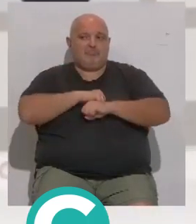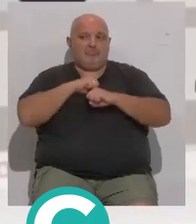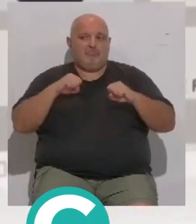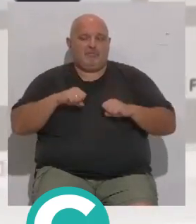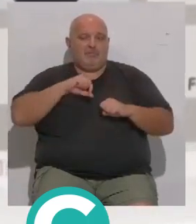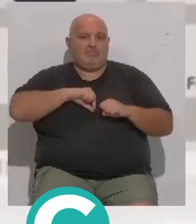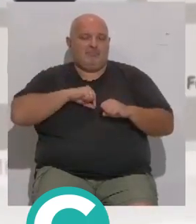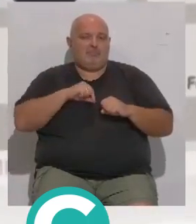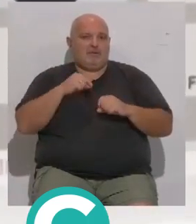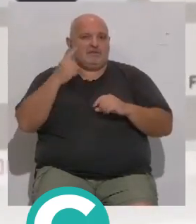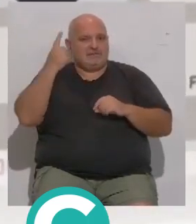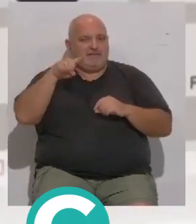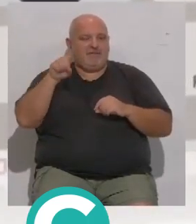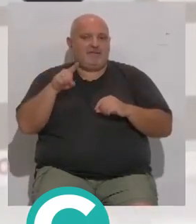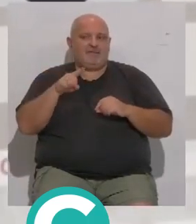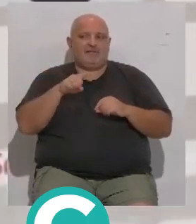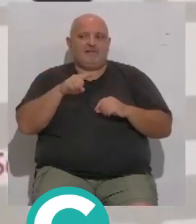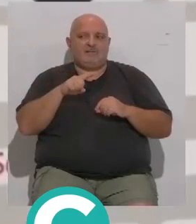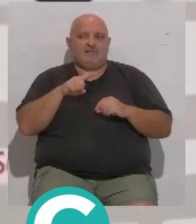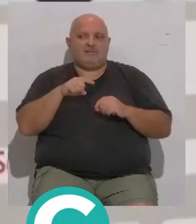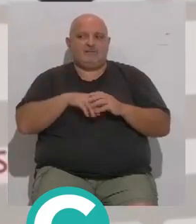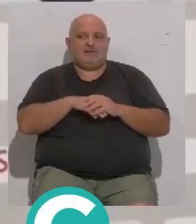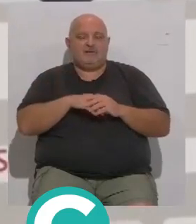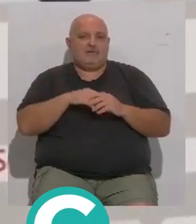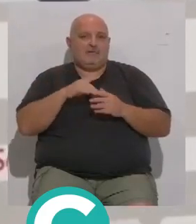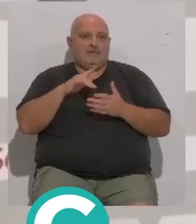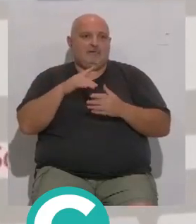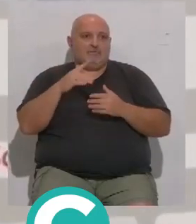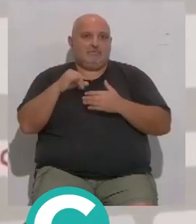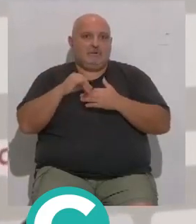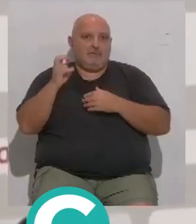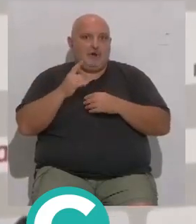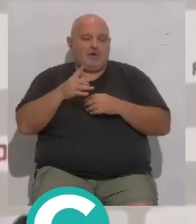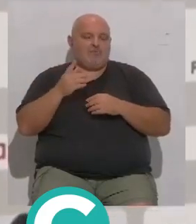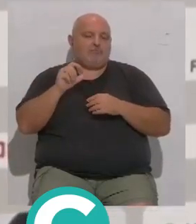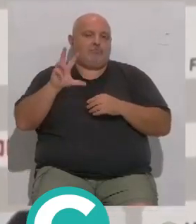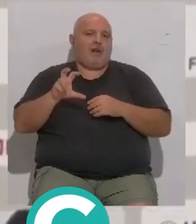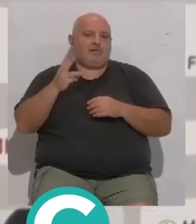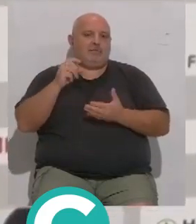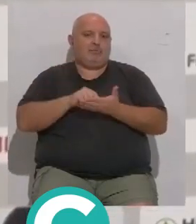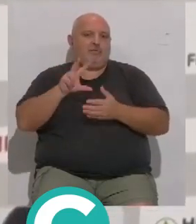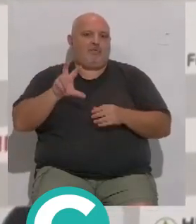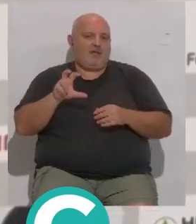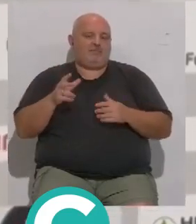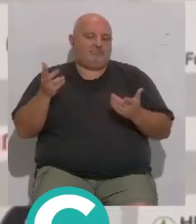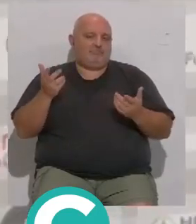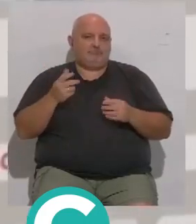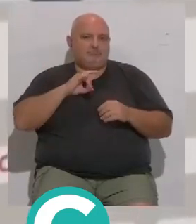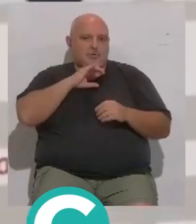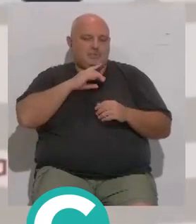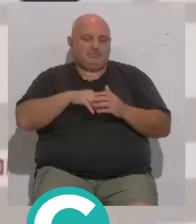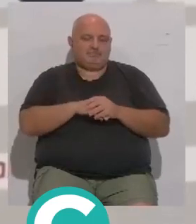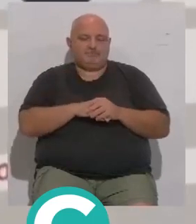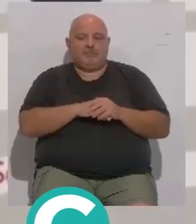como queríamos. Sabíamos que en cualquier momento iba a llegar el gol y así ha sido. Nos llevamos 3 puntos y nada, muy contentos.